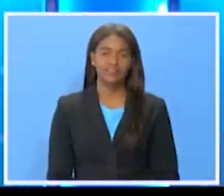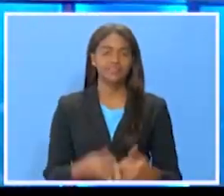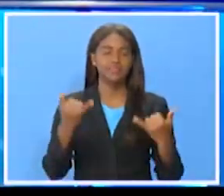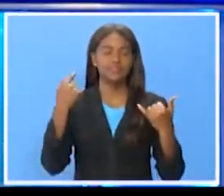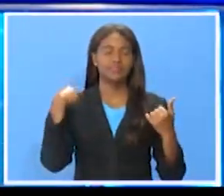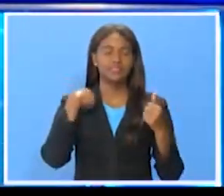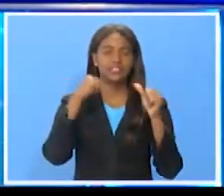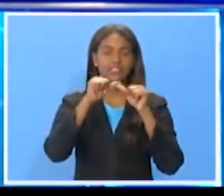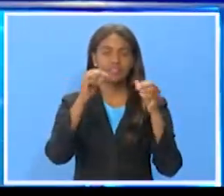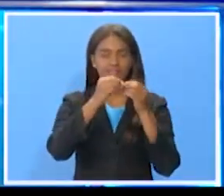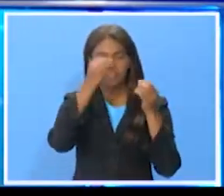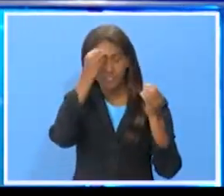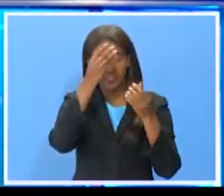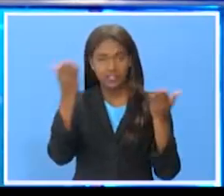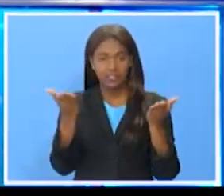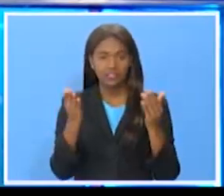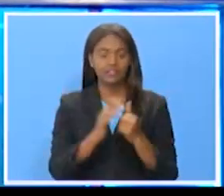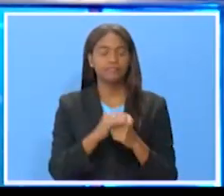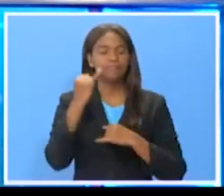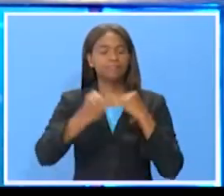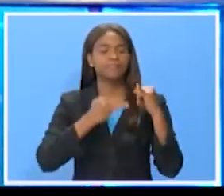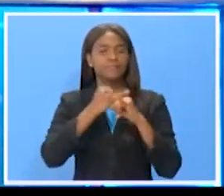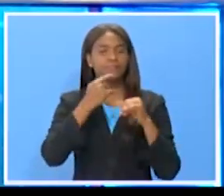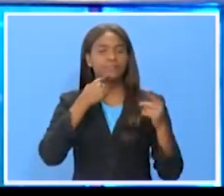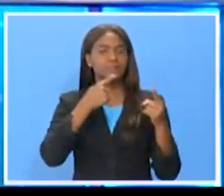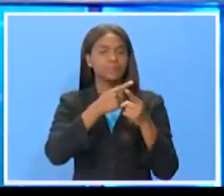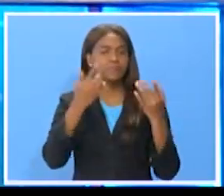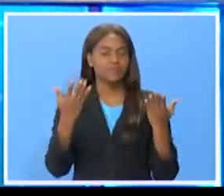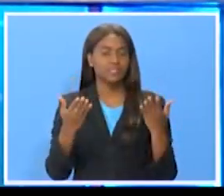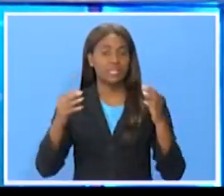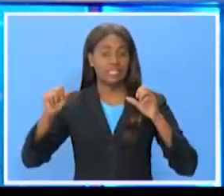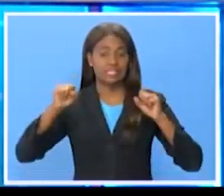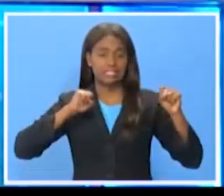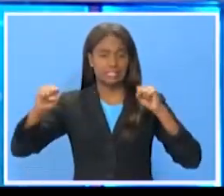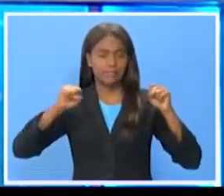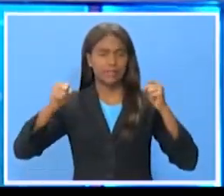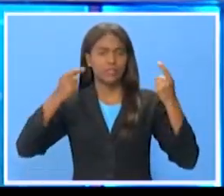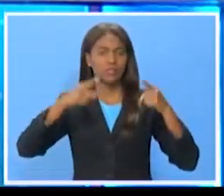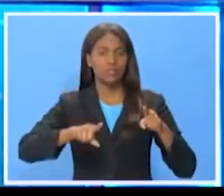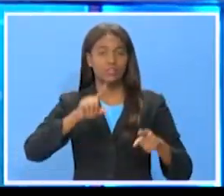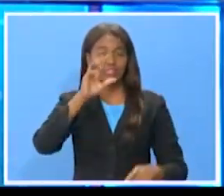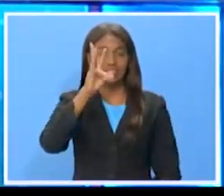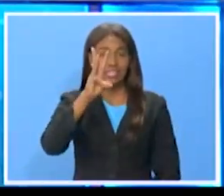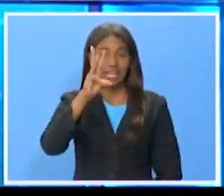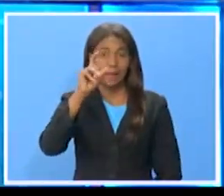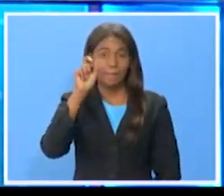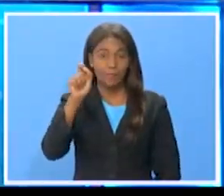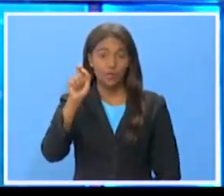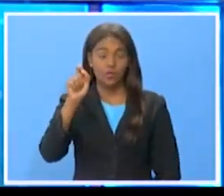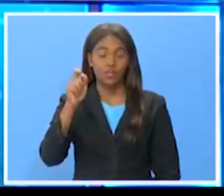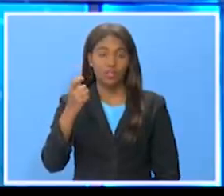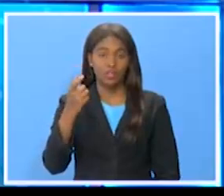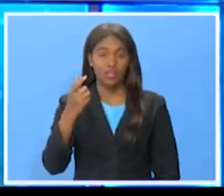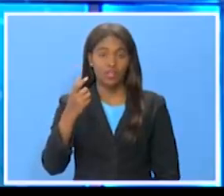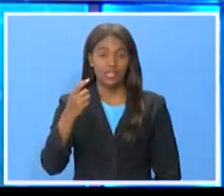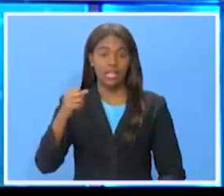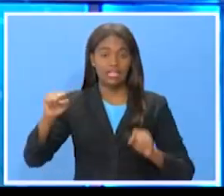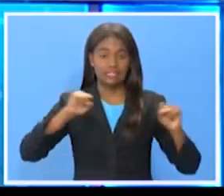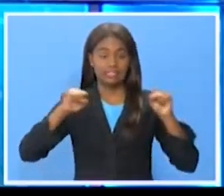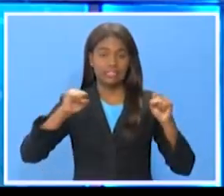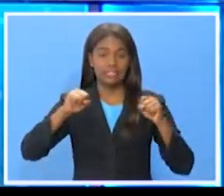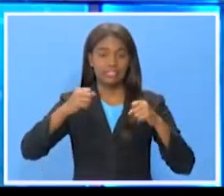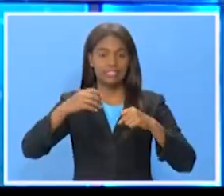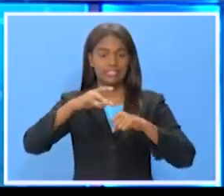Estamos de vuelta con las informaciones, señores. En las internacionales, un terremoto de magnitud 6 grados en la escala de Richter sacudió la